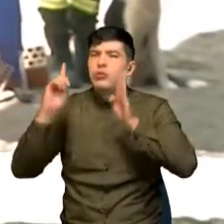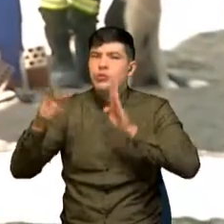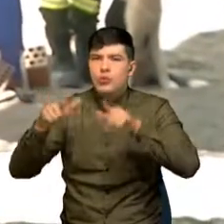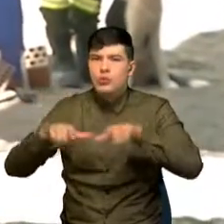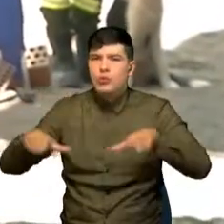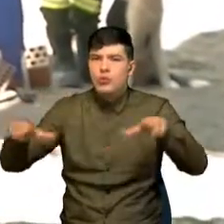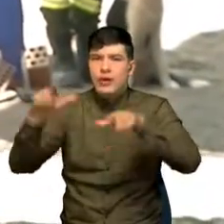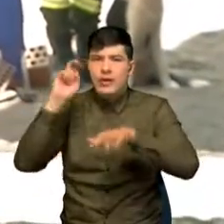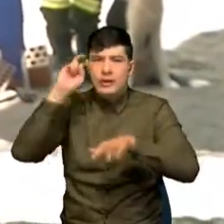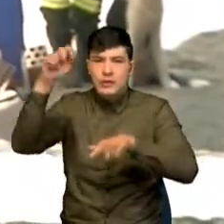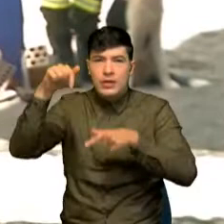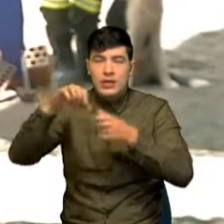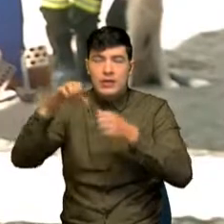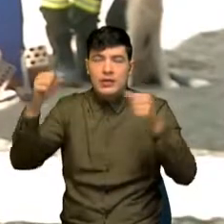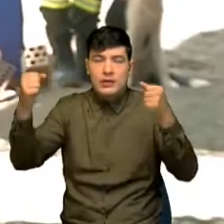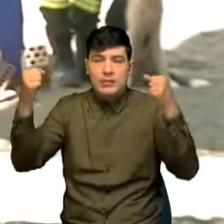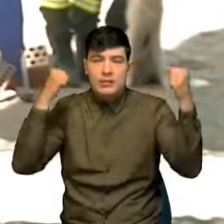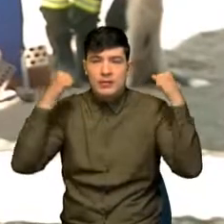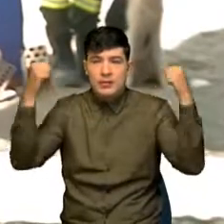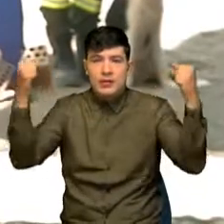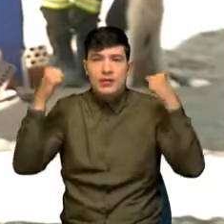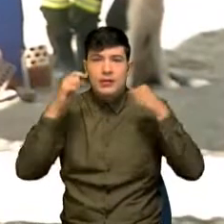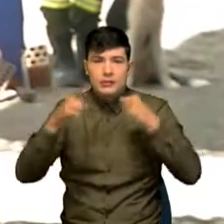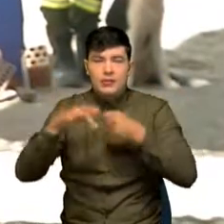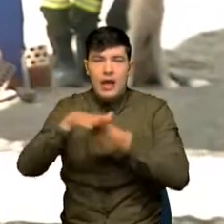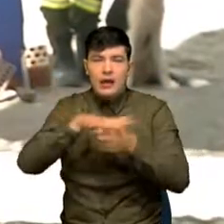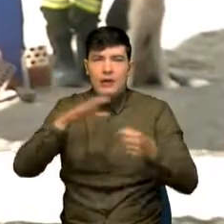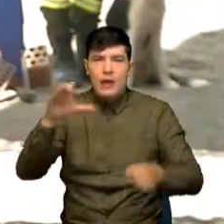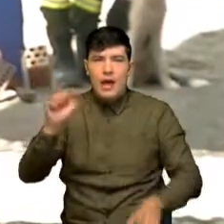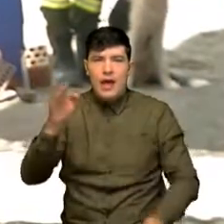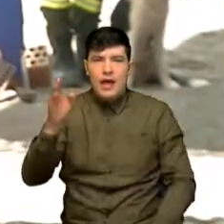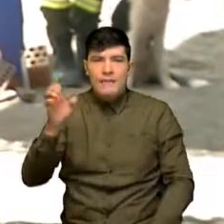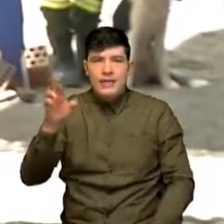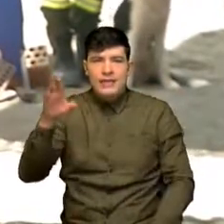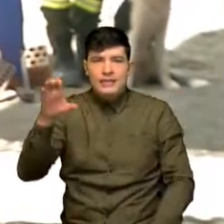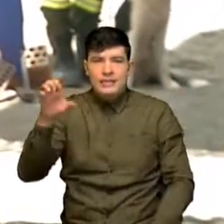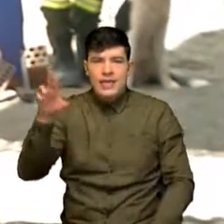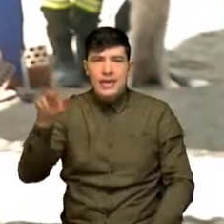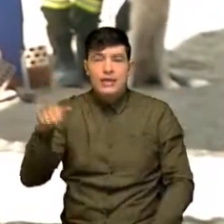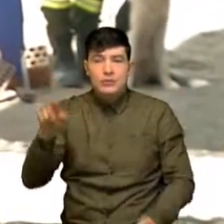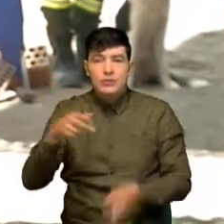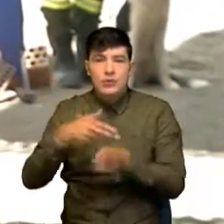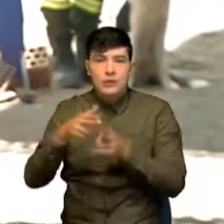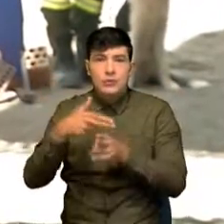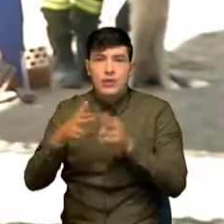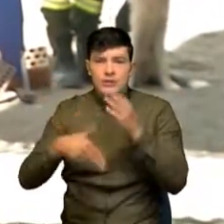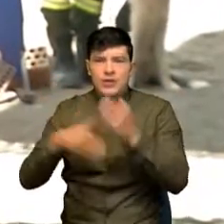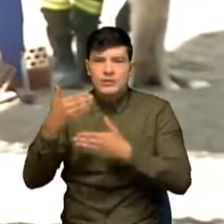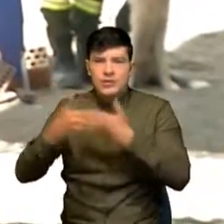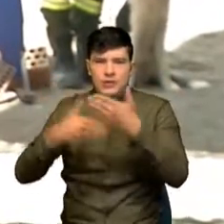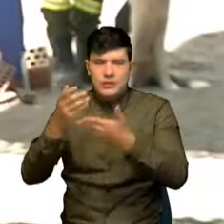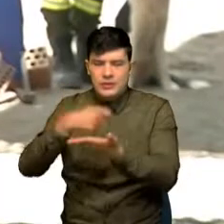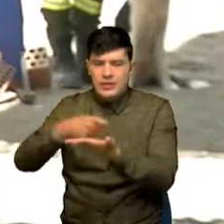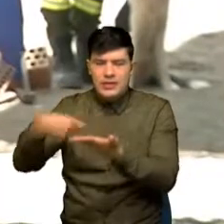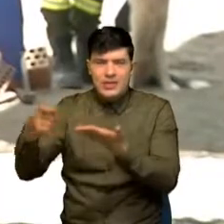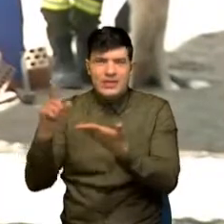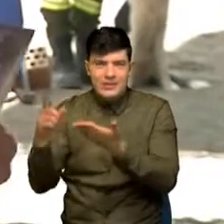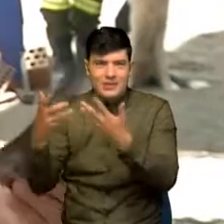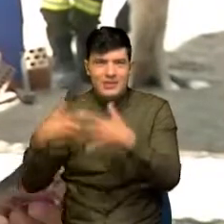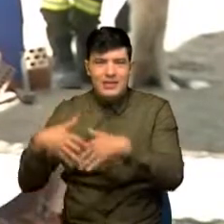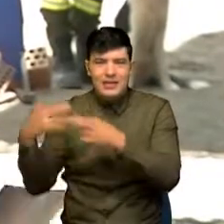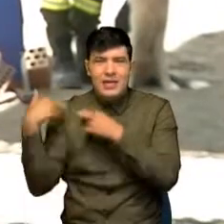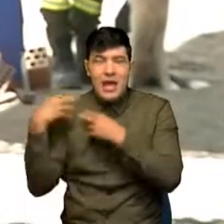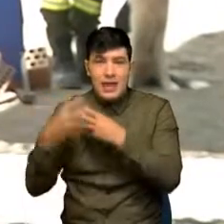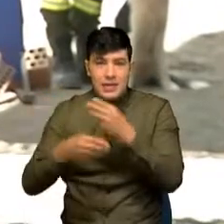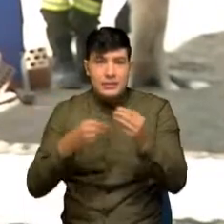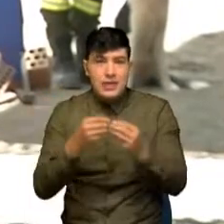Valle, un CAI en el barrio Cabecera, que están por iniciarse. Estamos en los trámites de contratación. Igual que si queremos hablar de una